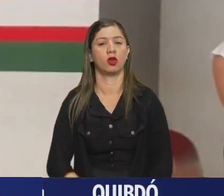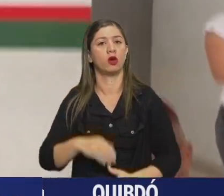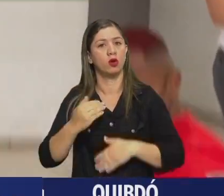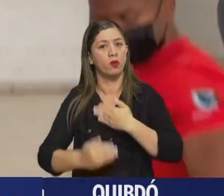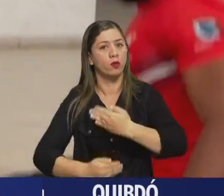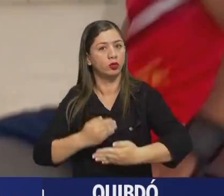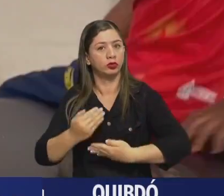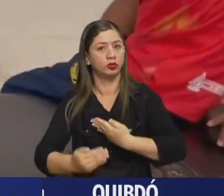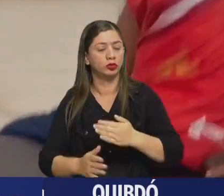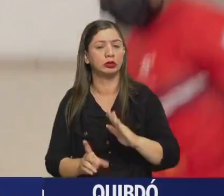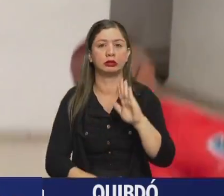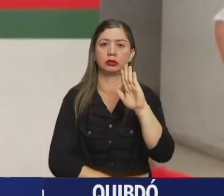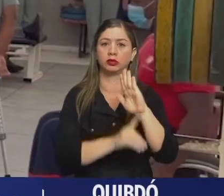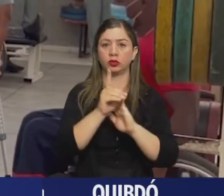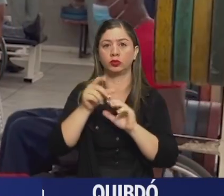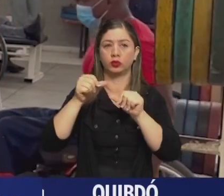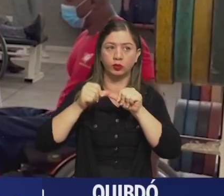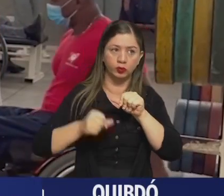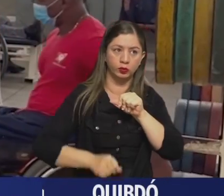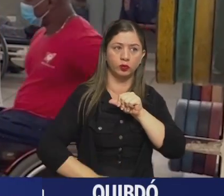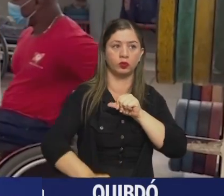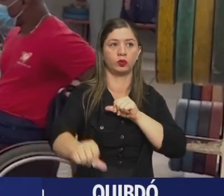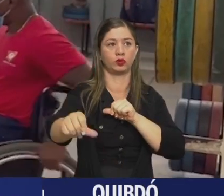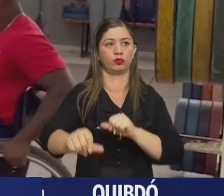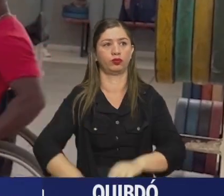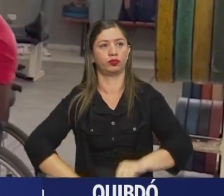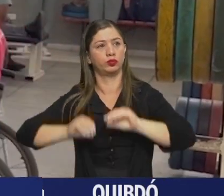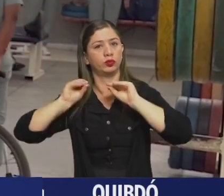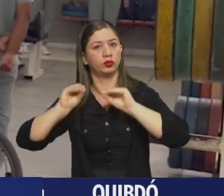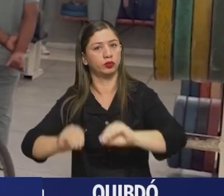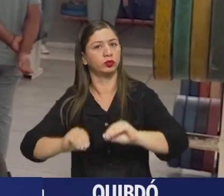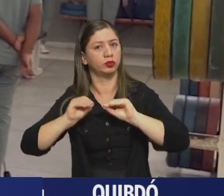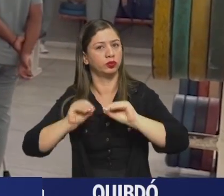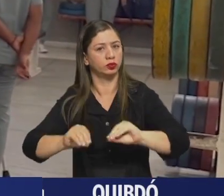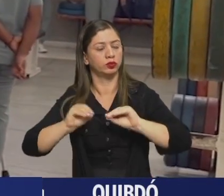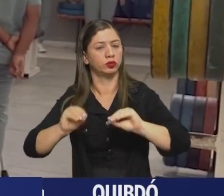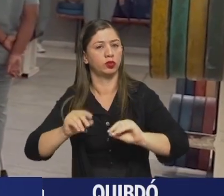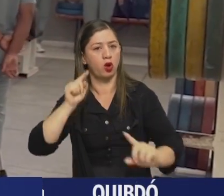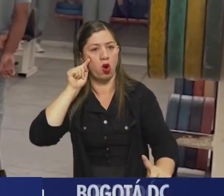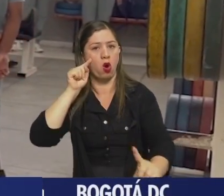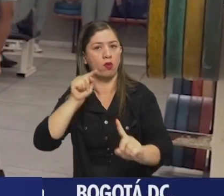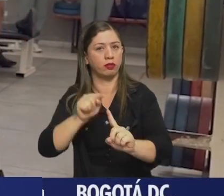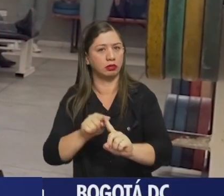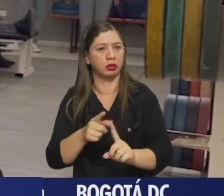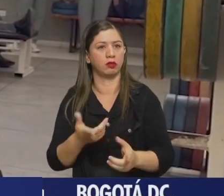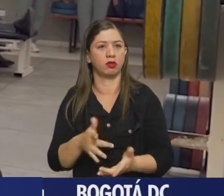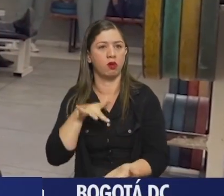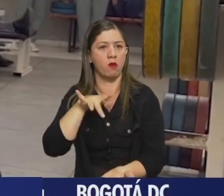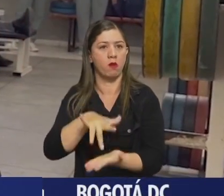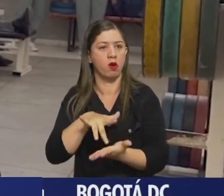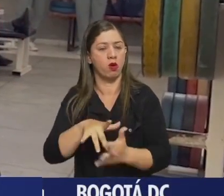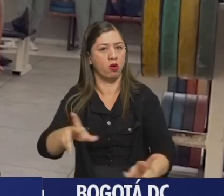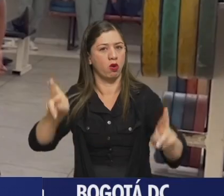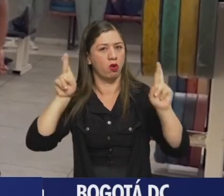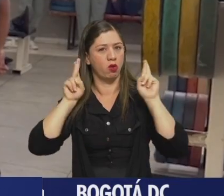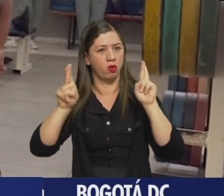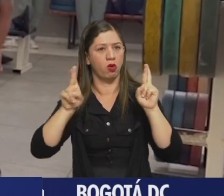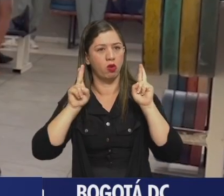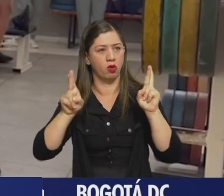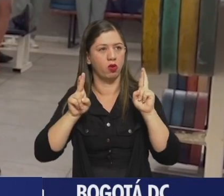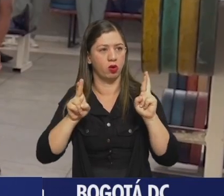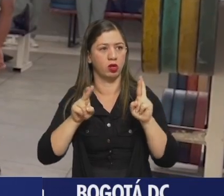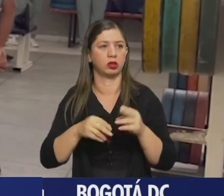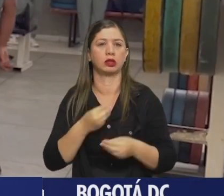desarrollo continuado, orientado pues a nuestra participación, ojalá a